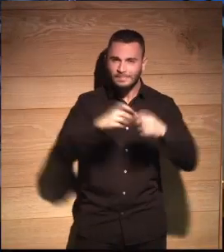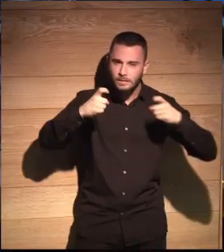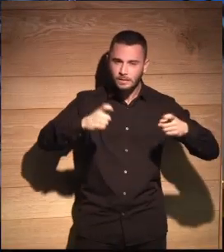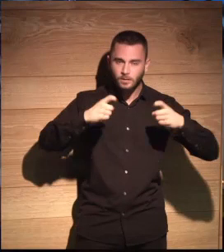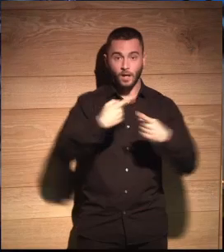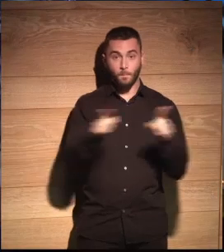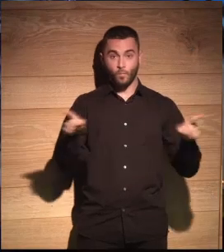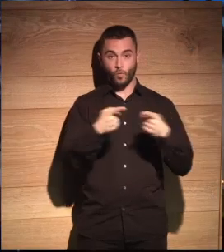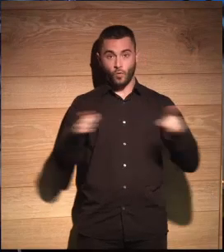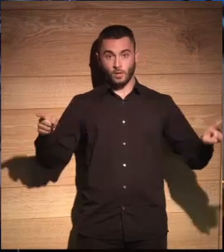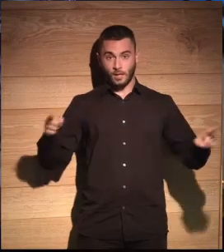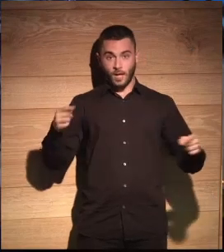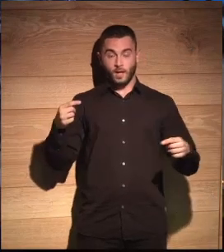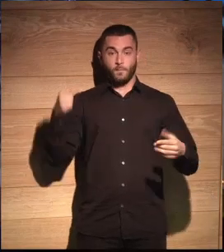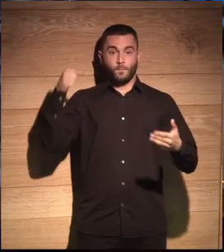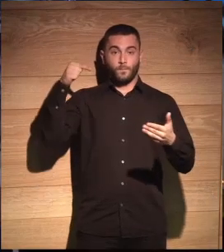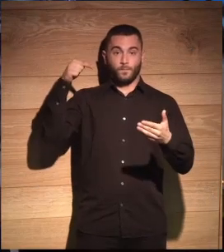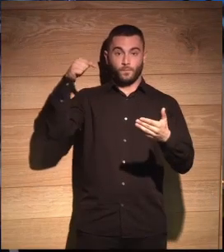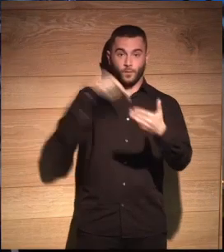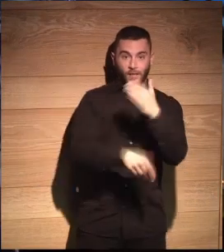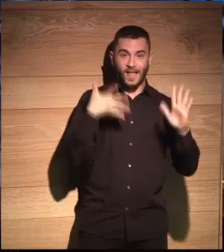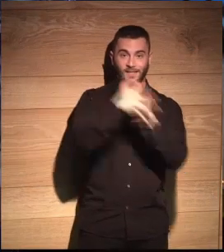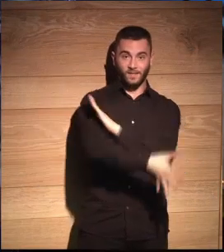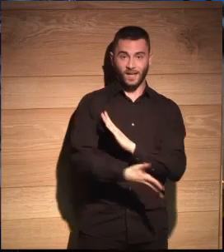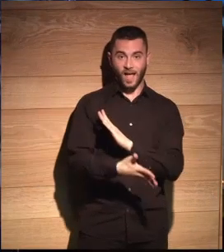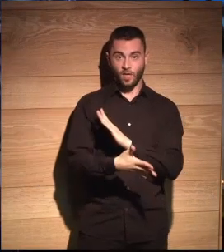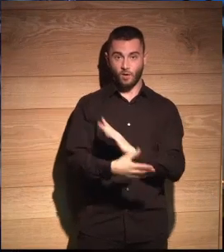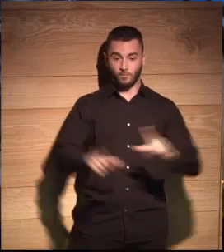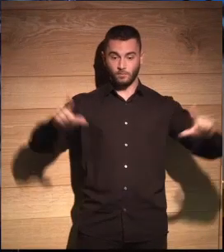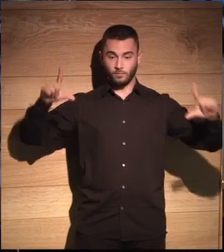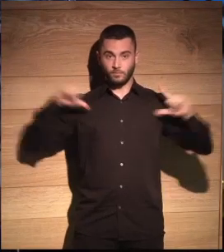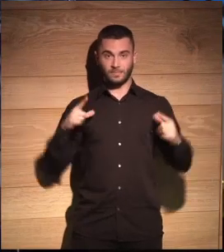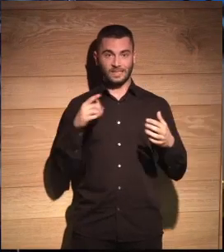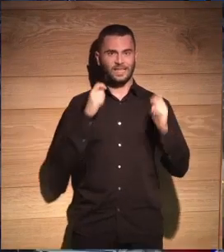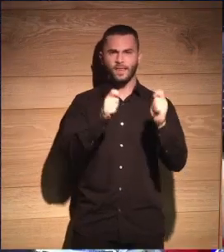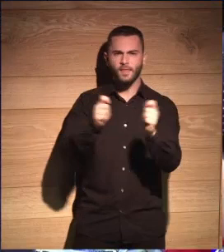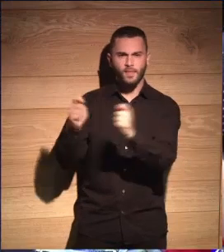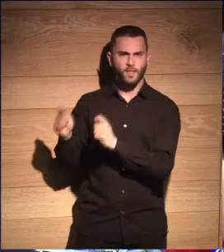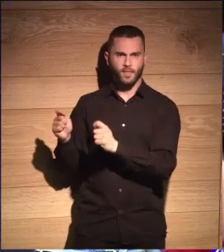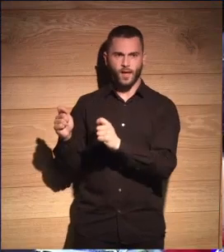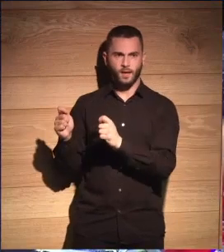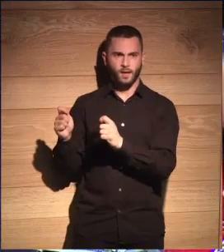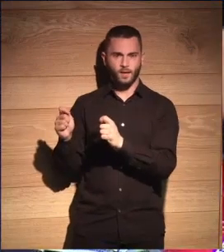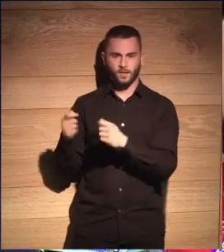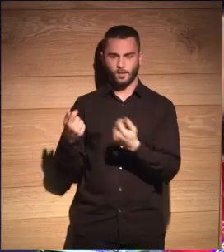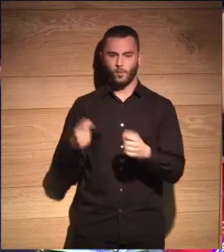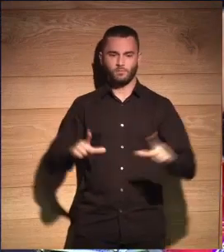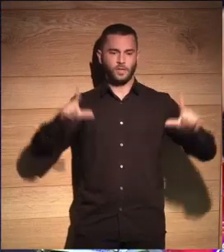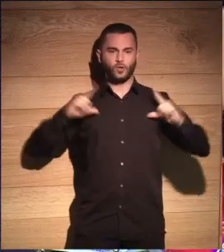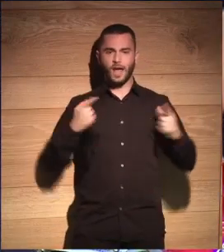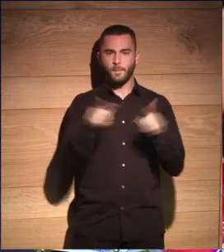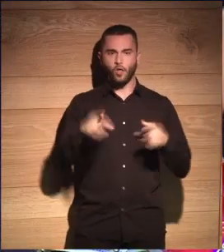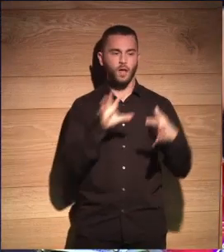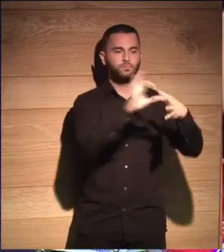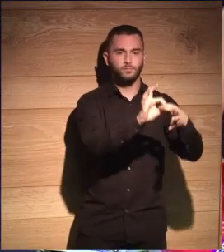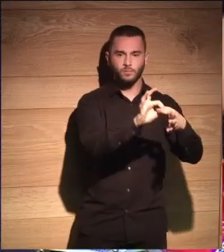le da peso y profundidad al personaje en concreto que tiene esa melodía. Como por ejemplo